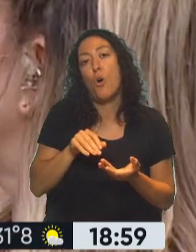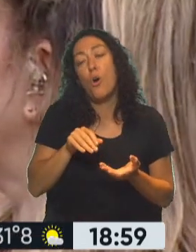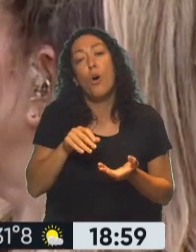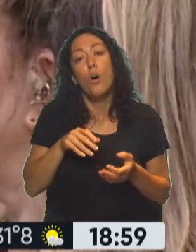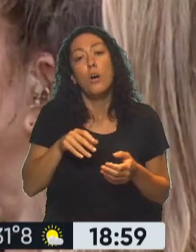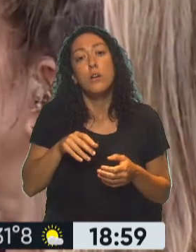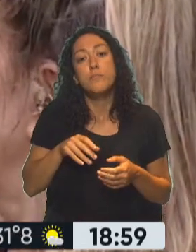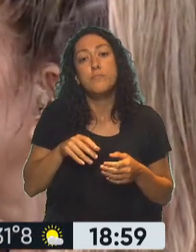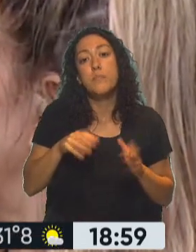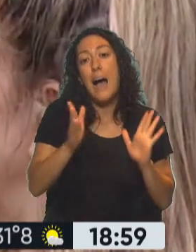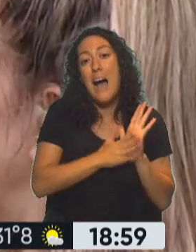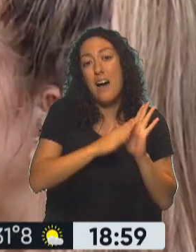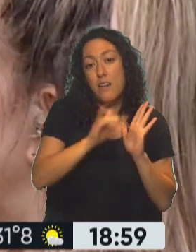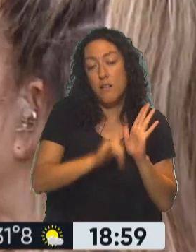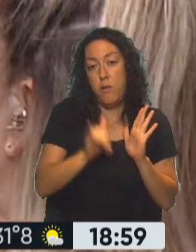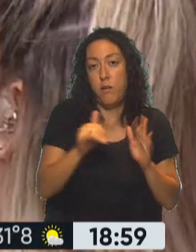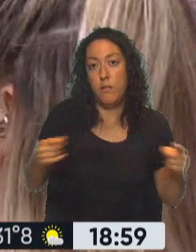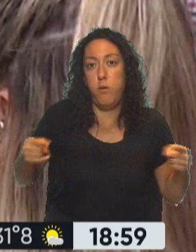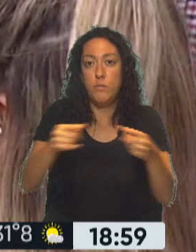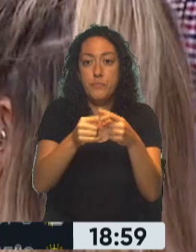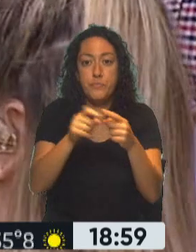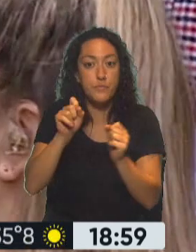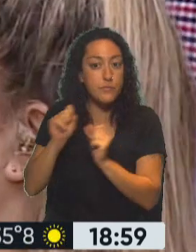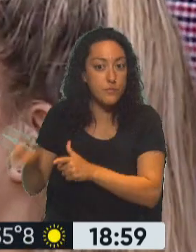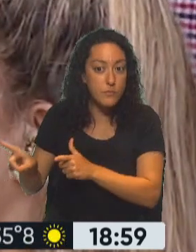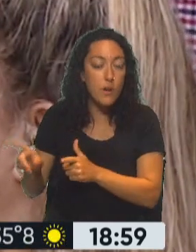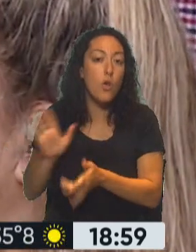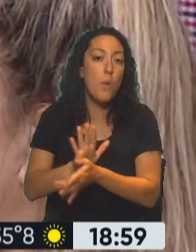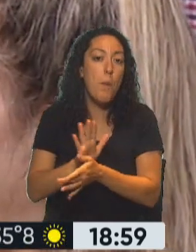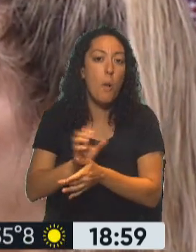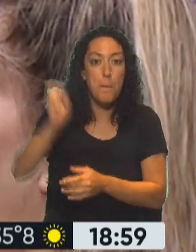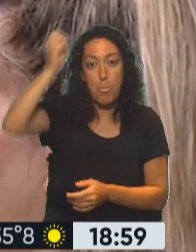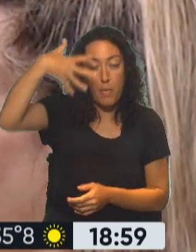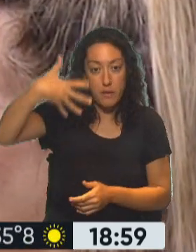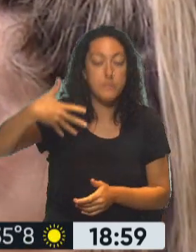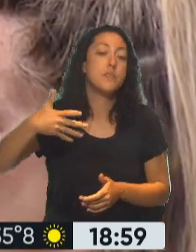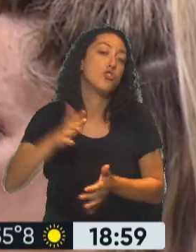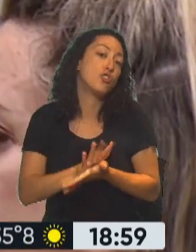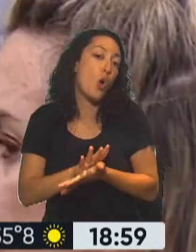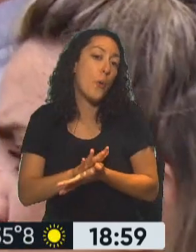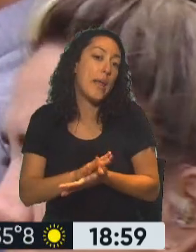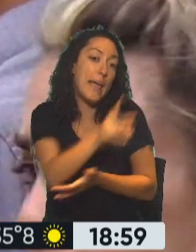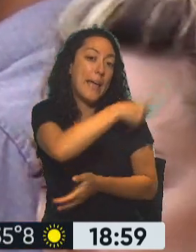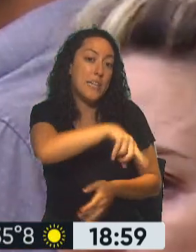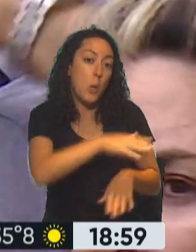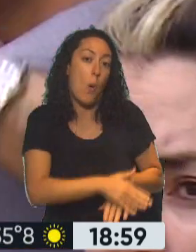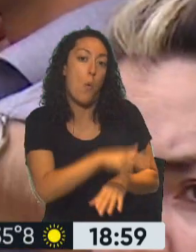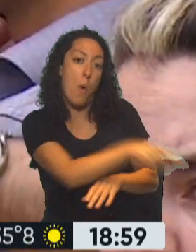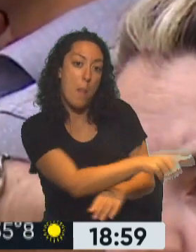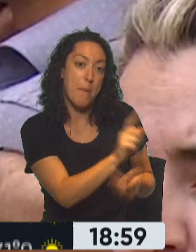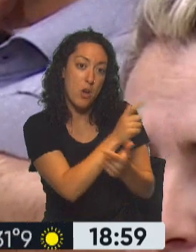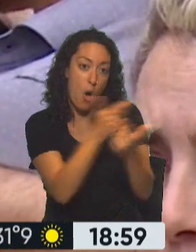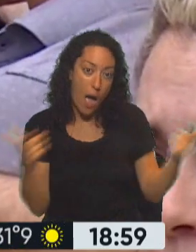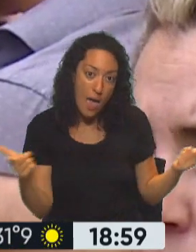en el contenido de su alegato la intención de tratar de convencer al tribunal de la inocencia de sus